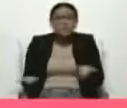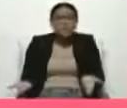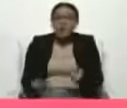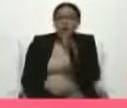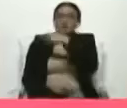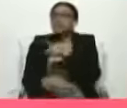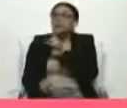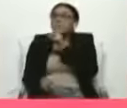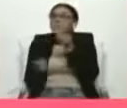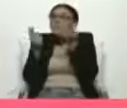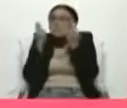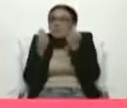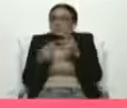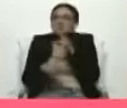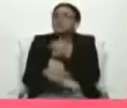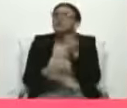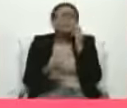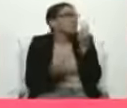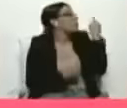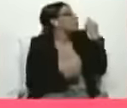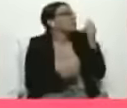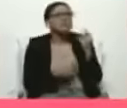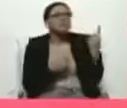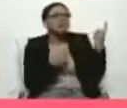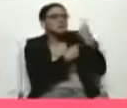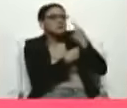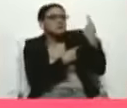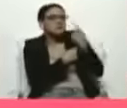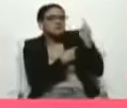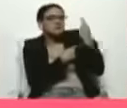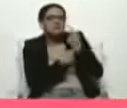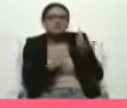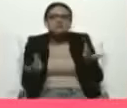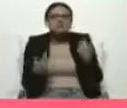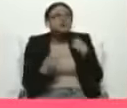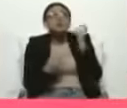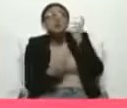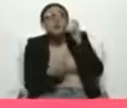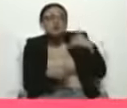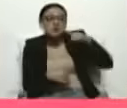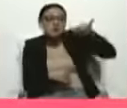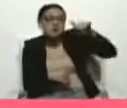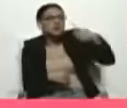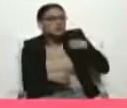Ni uno solo de ellos tiene el interés